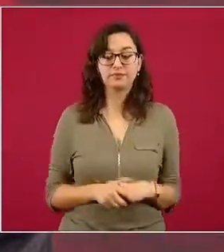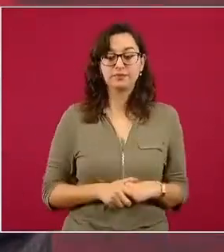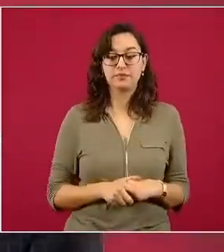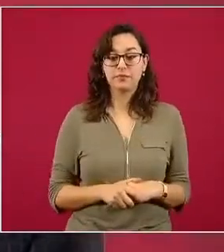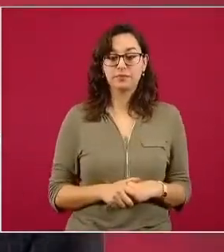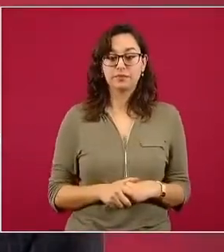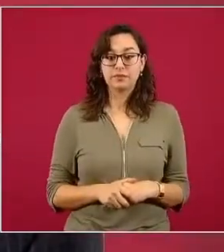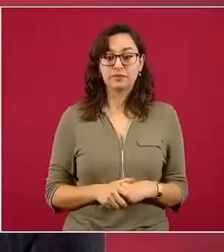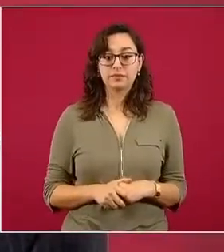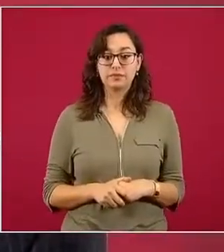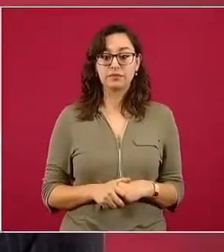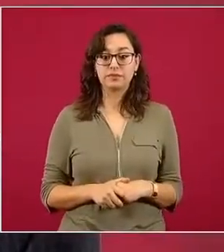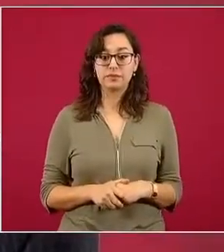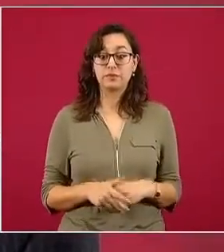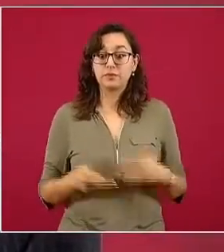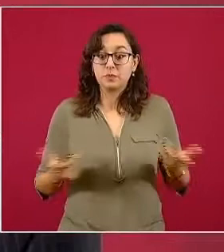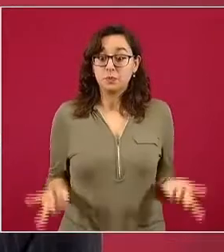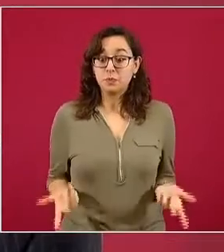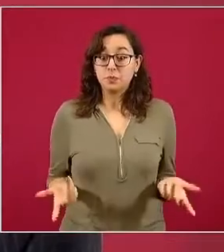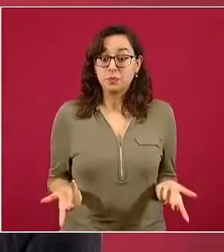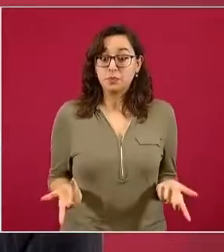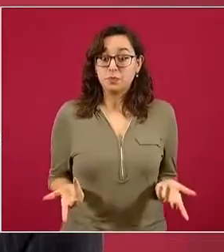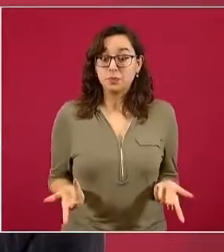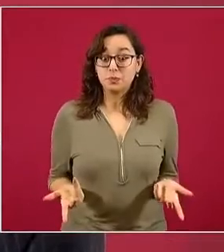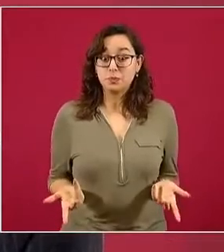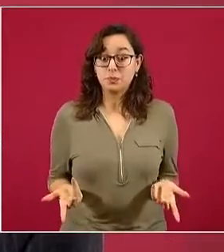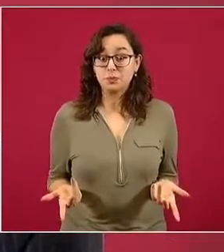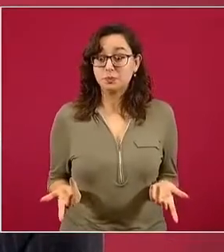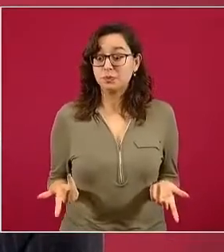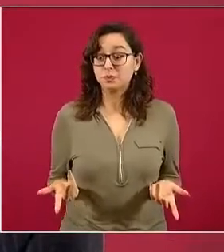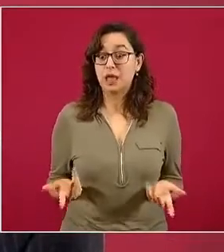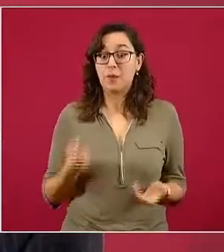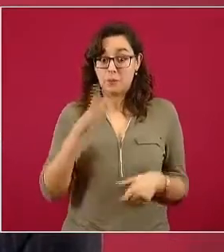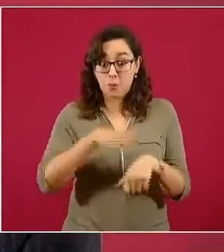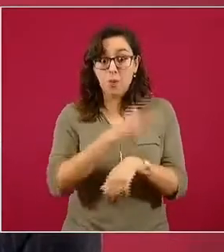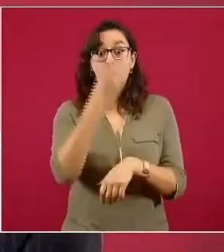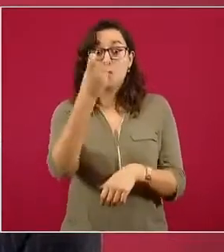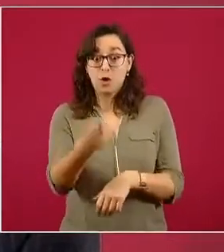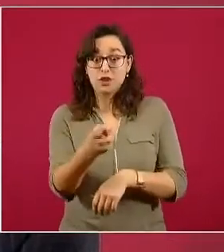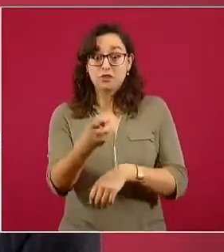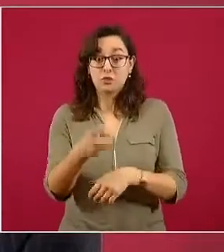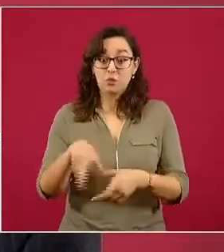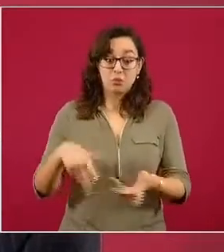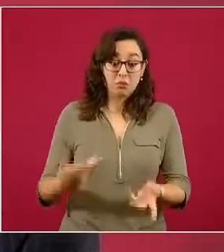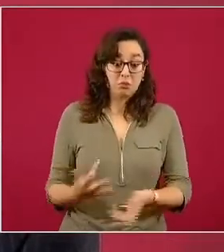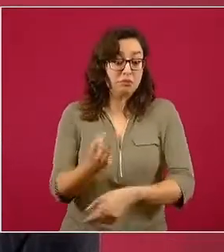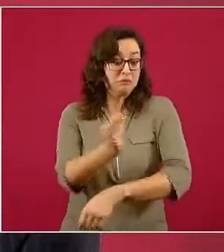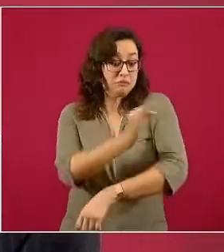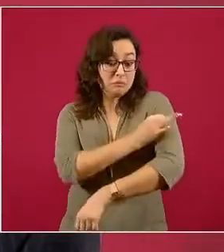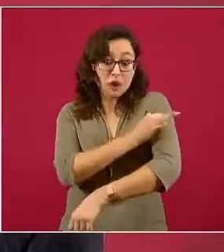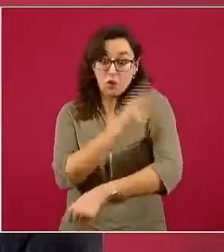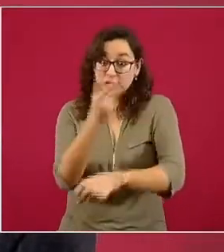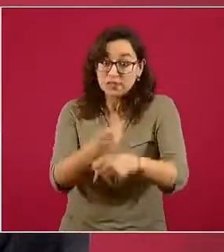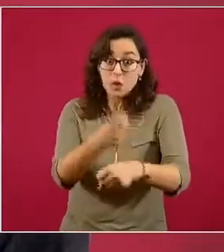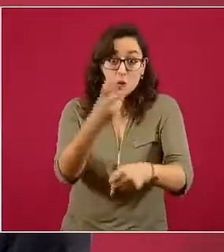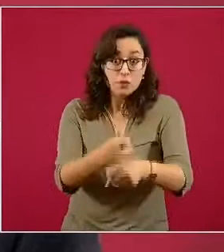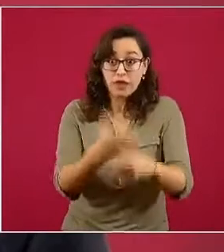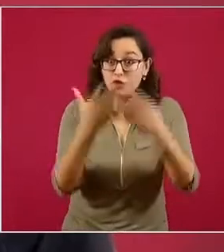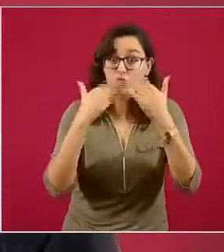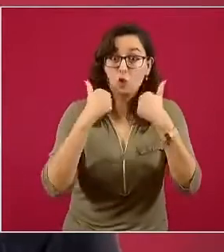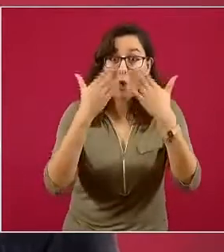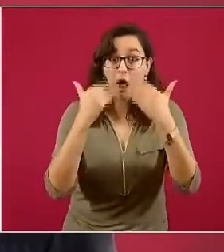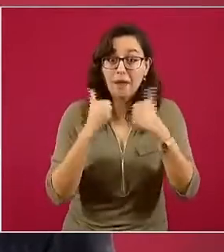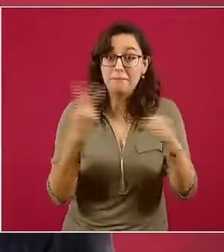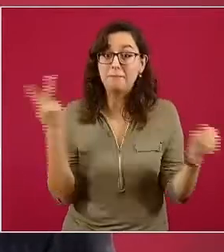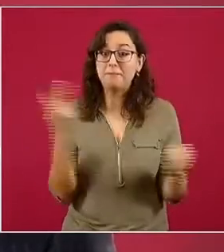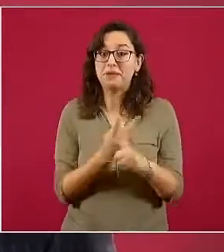Si no existe la segunda dosis, se pierde sustancialmente el potencial de utilidad, de generación